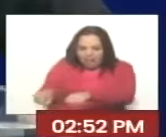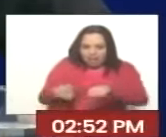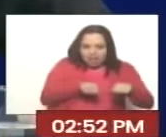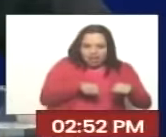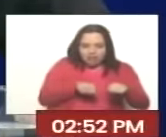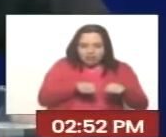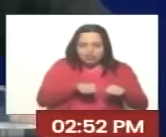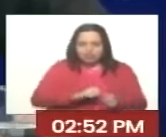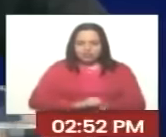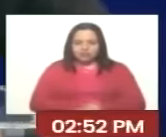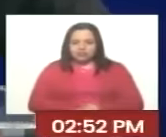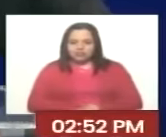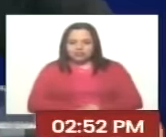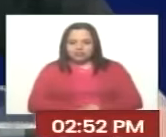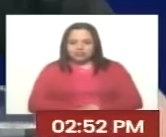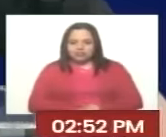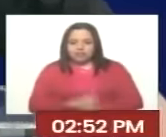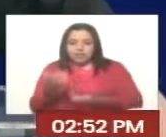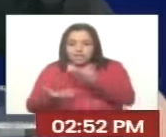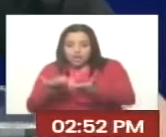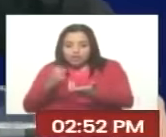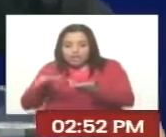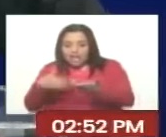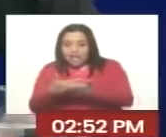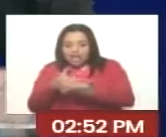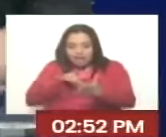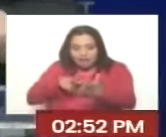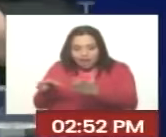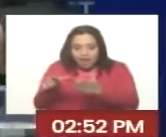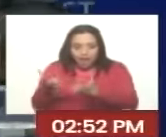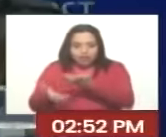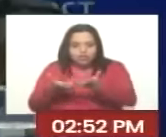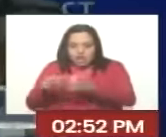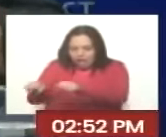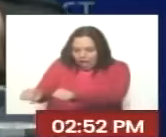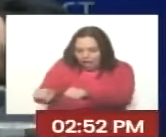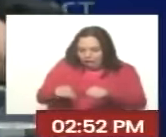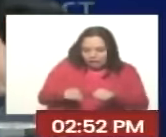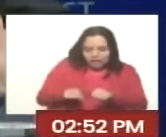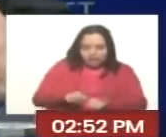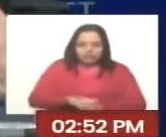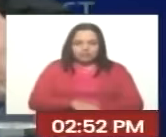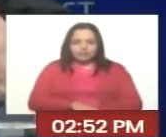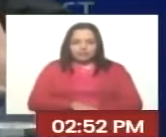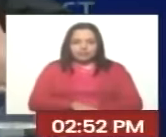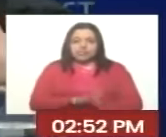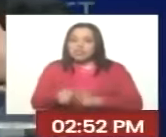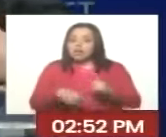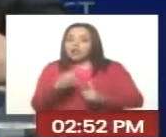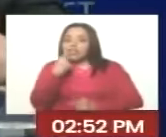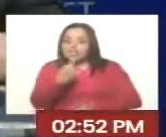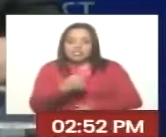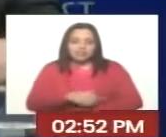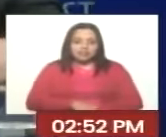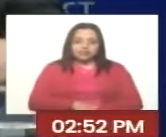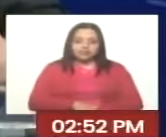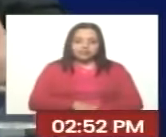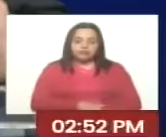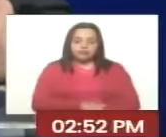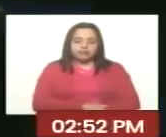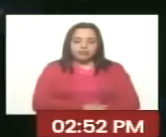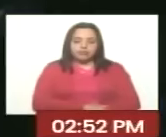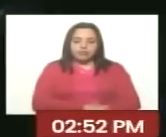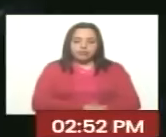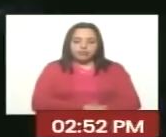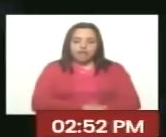lo arrastran, ¿no? De la cocina hacia la entrada de la cocina. Luego le dicen esos funcionarios, tiene ahora que